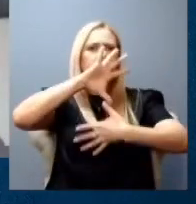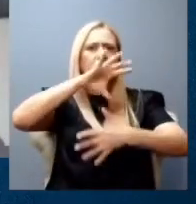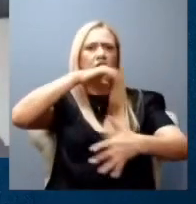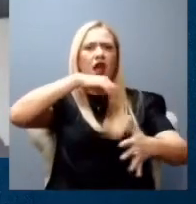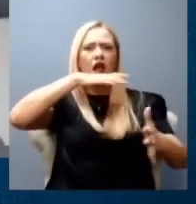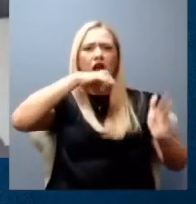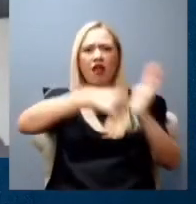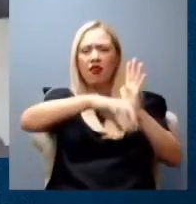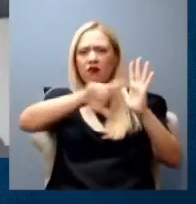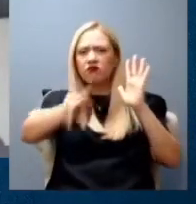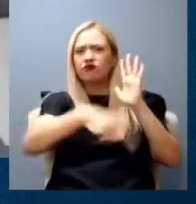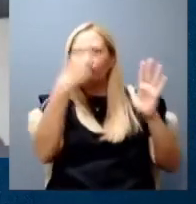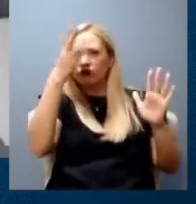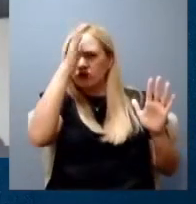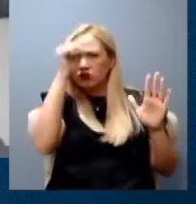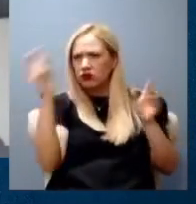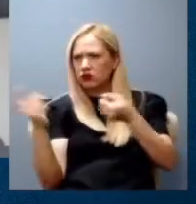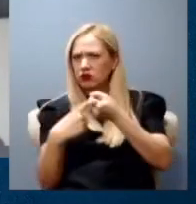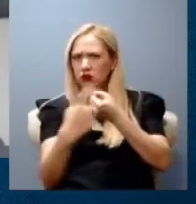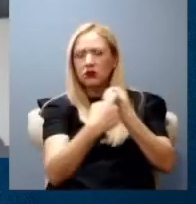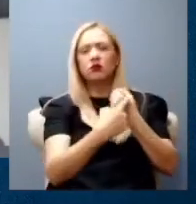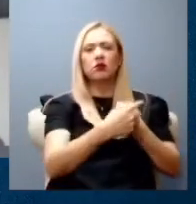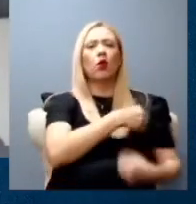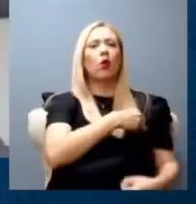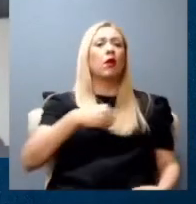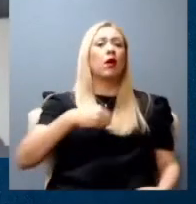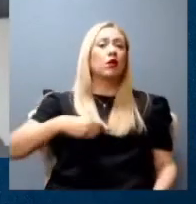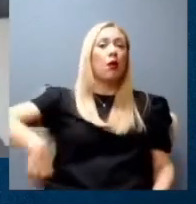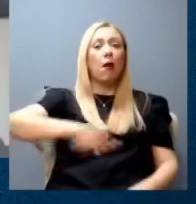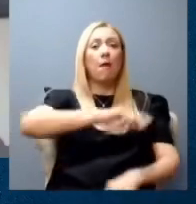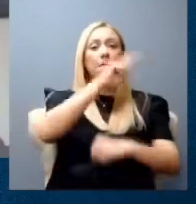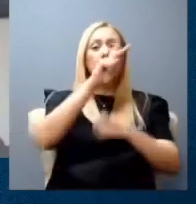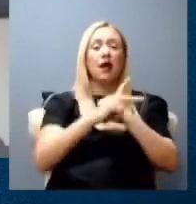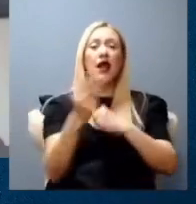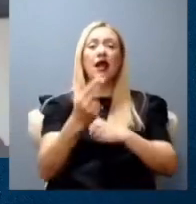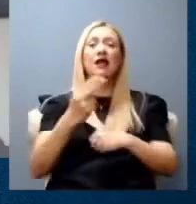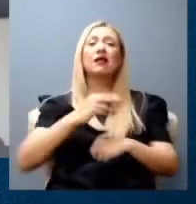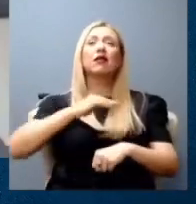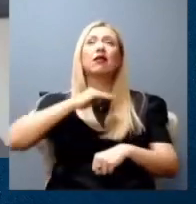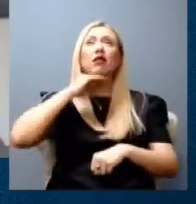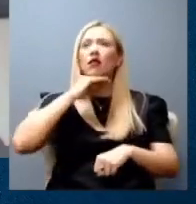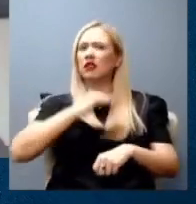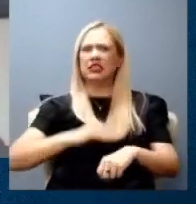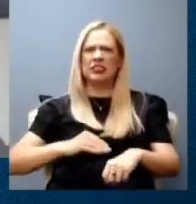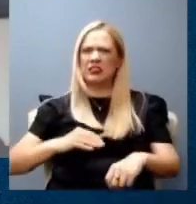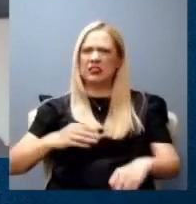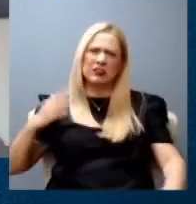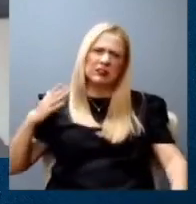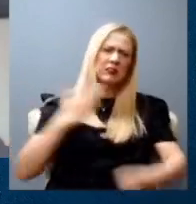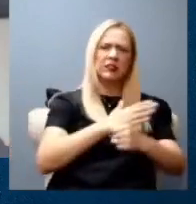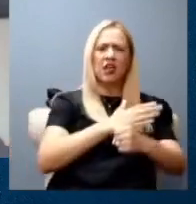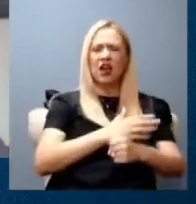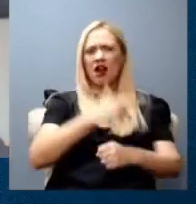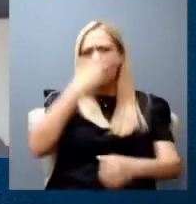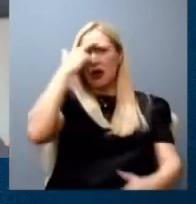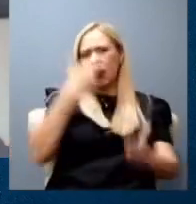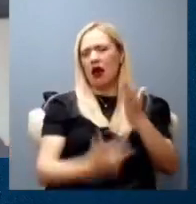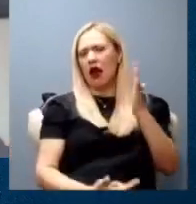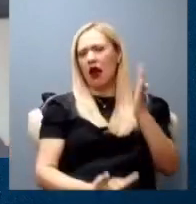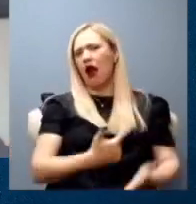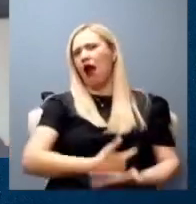estados a luchar contra la impunidad de las graves violaciones a los derechos humanos. Entonces, hay